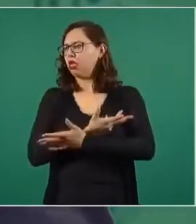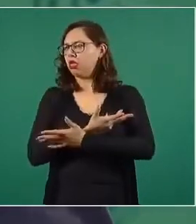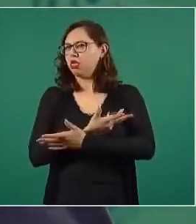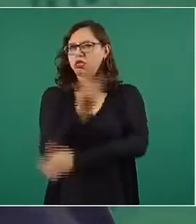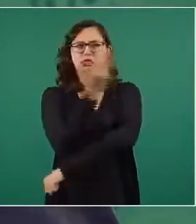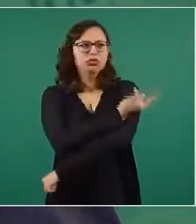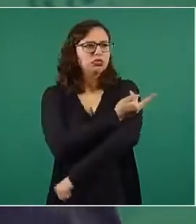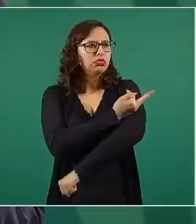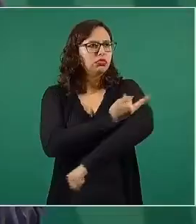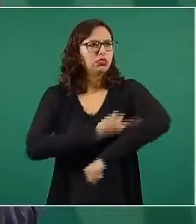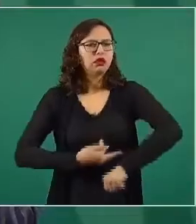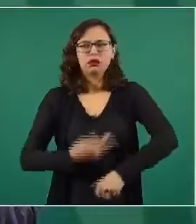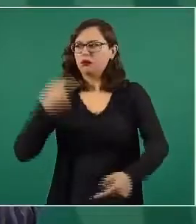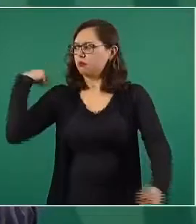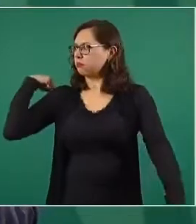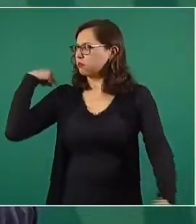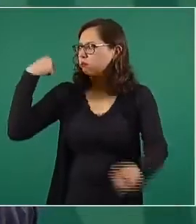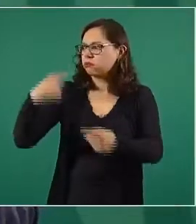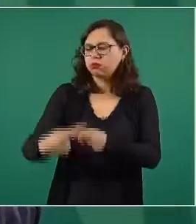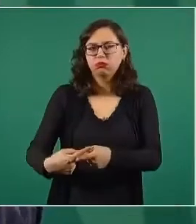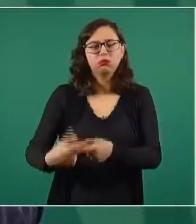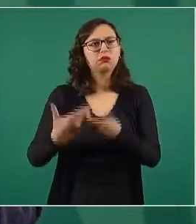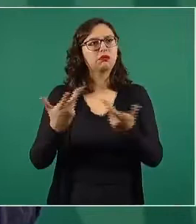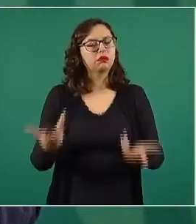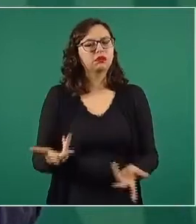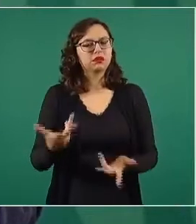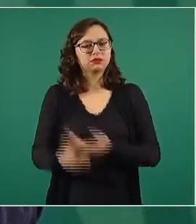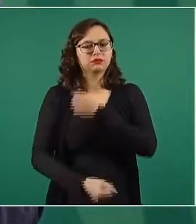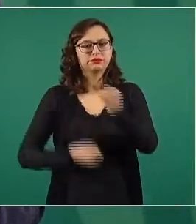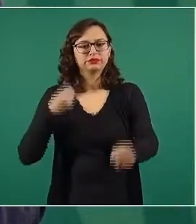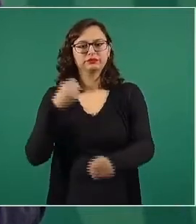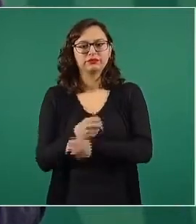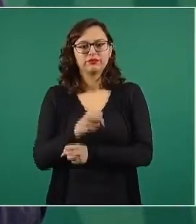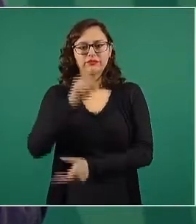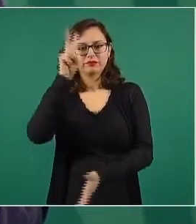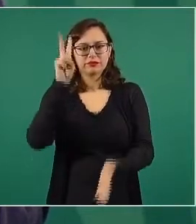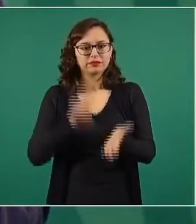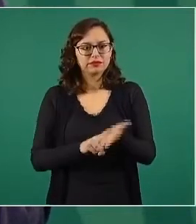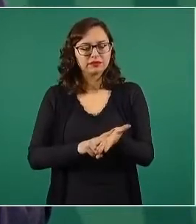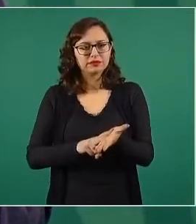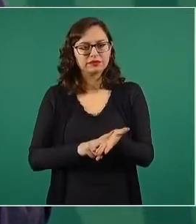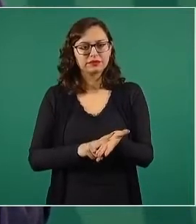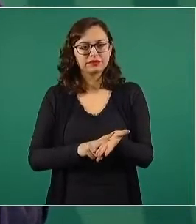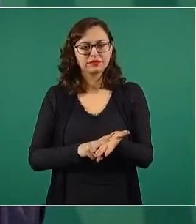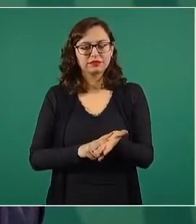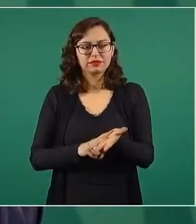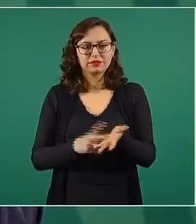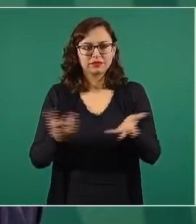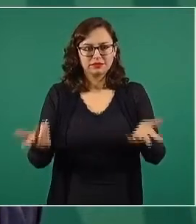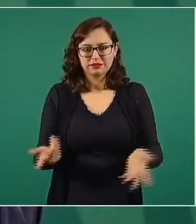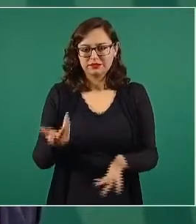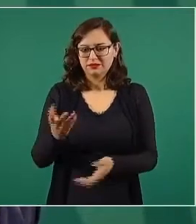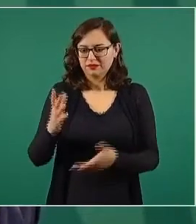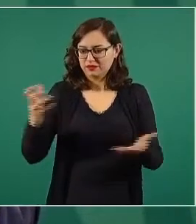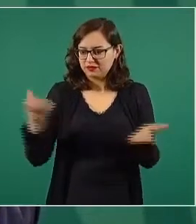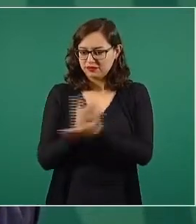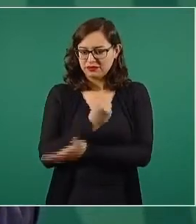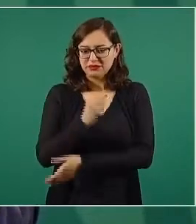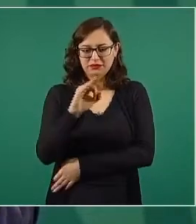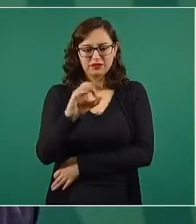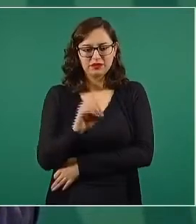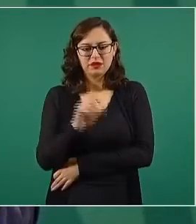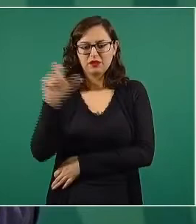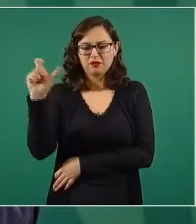manipulada desde el 2000, cuando les ofrecieron que iba a haber un cambio,